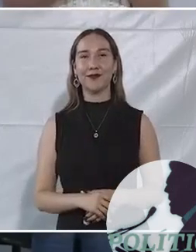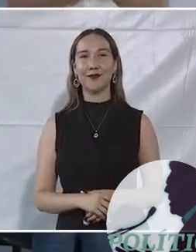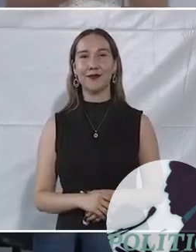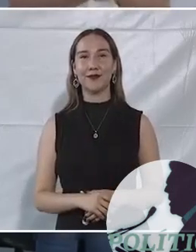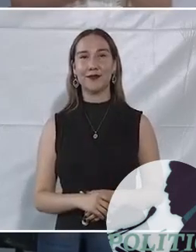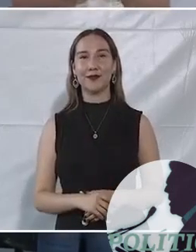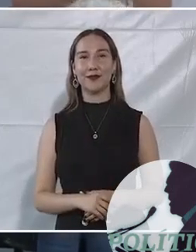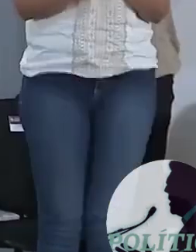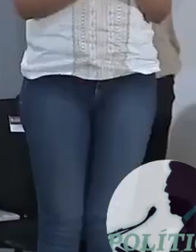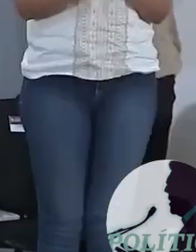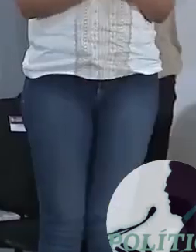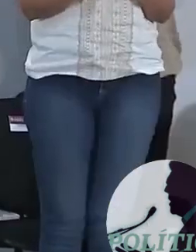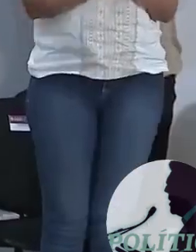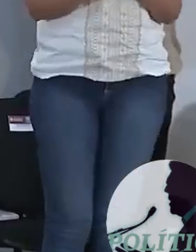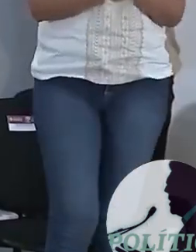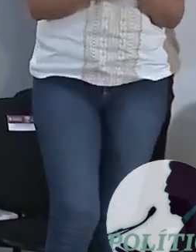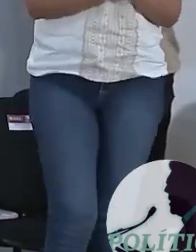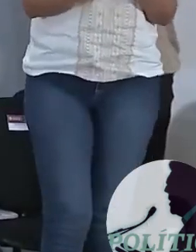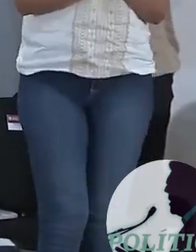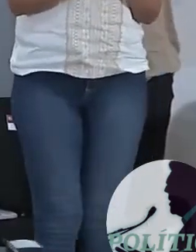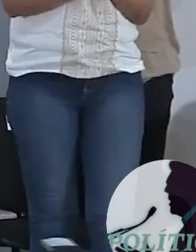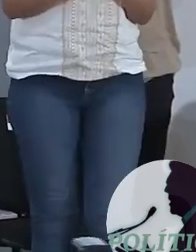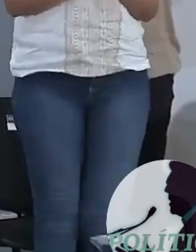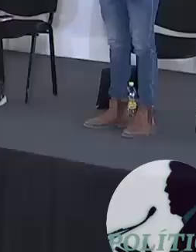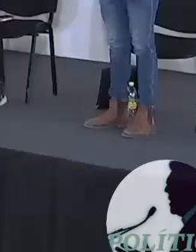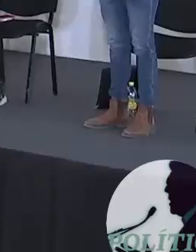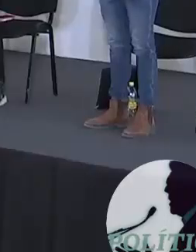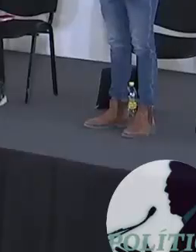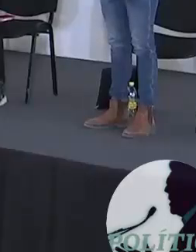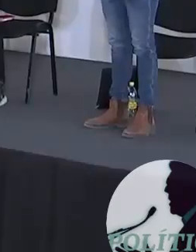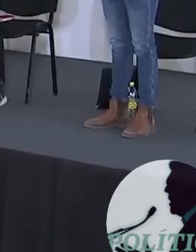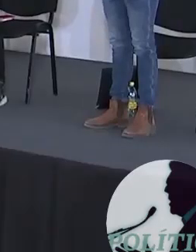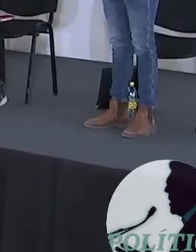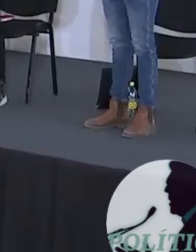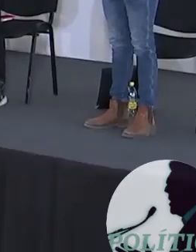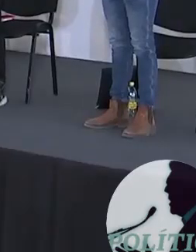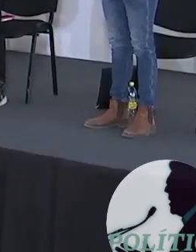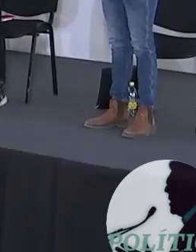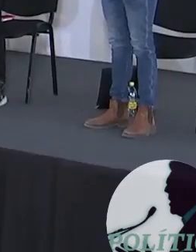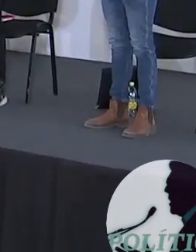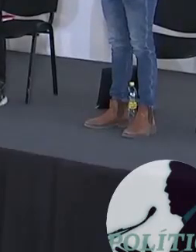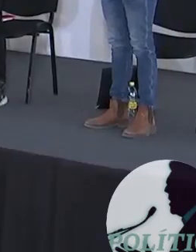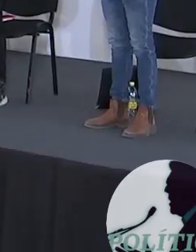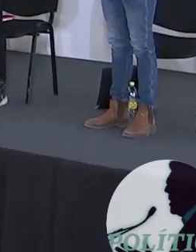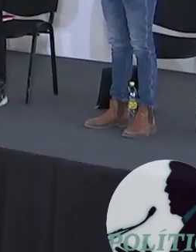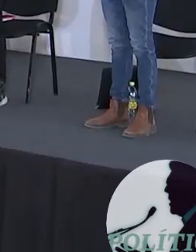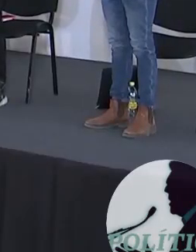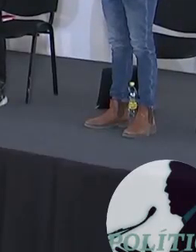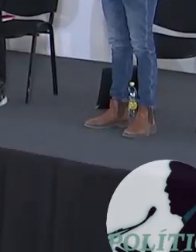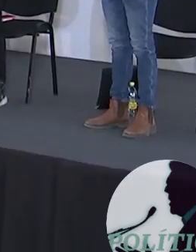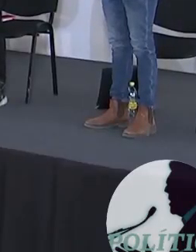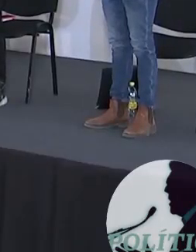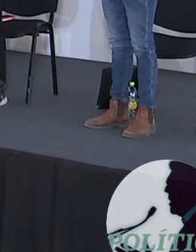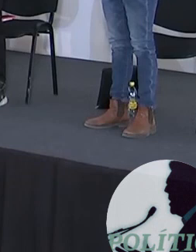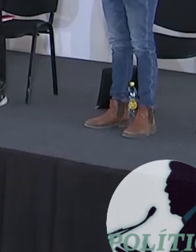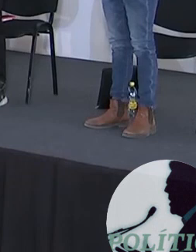Le solicitamos guardar el debido respeto para entonar nuestro himno nacional mexicano.